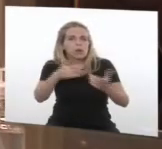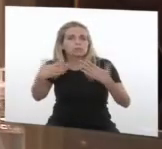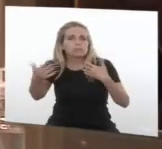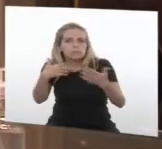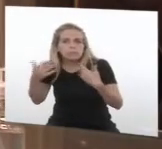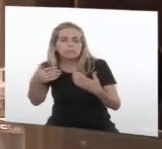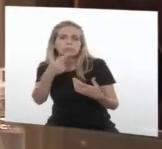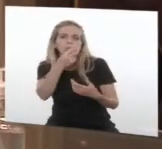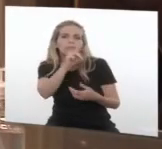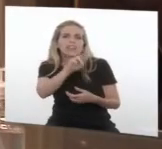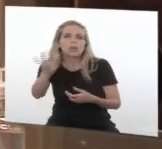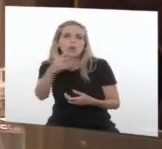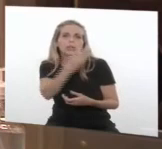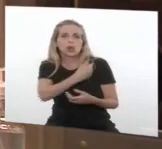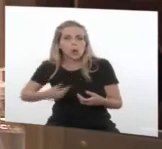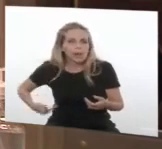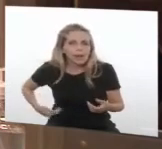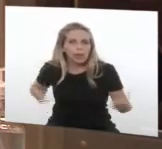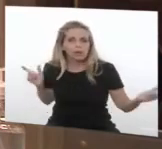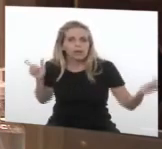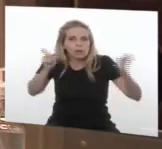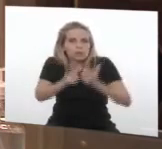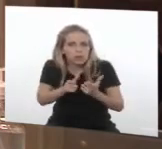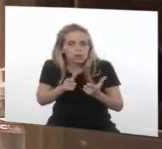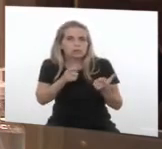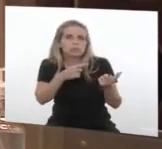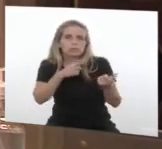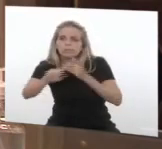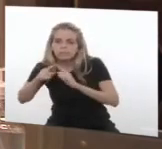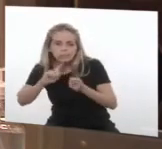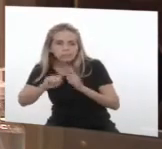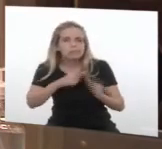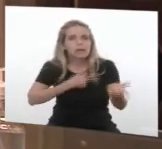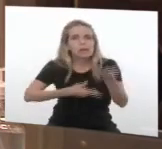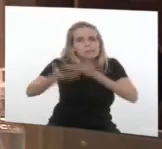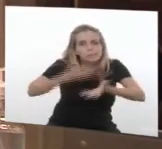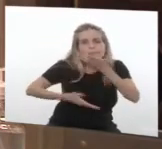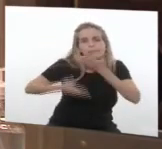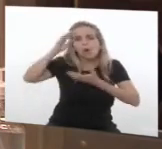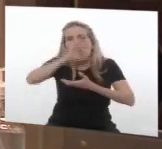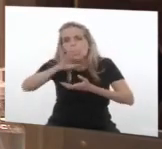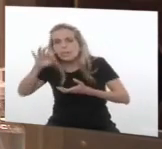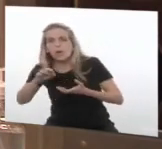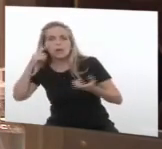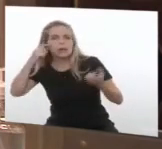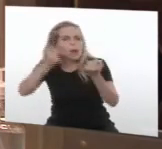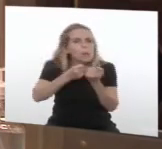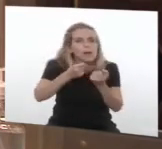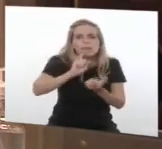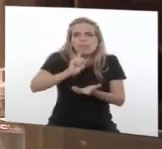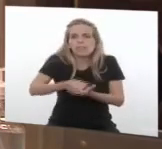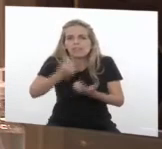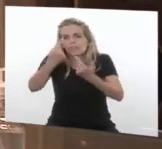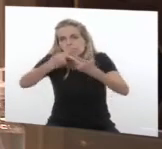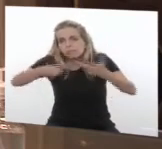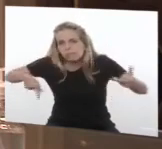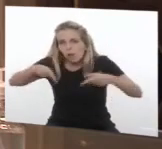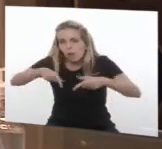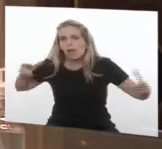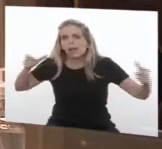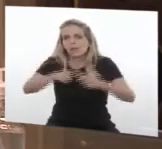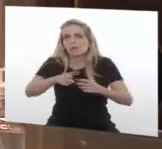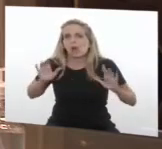de contagios, hoy estamos en 8000. Es decir, la curva está avanzando, el clima está cambiando, está